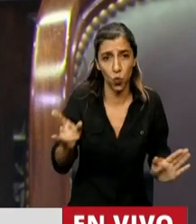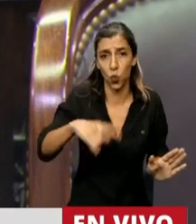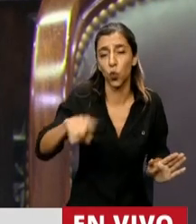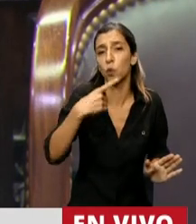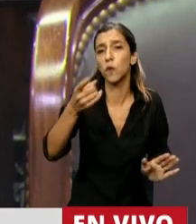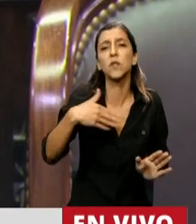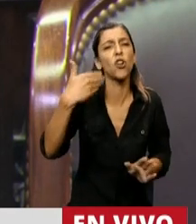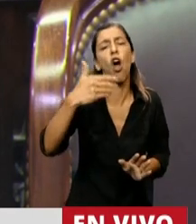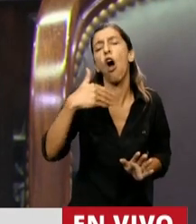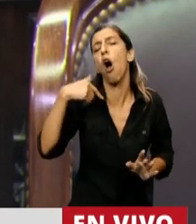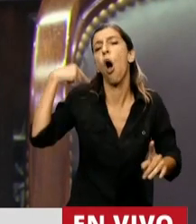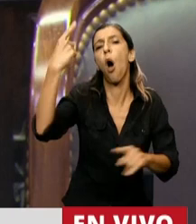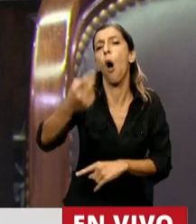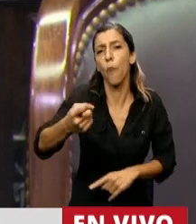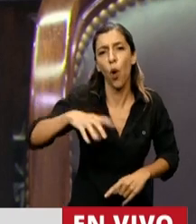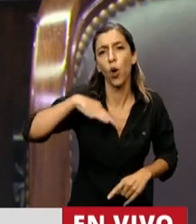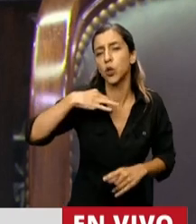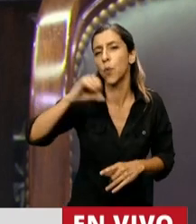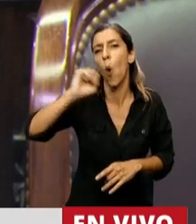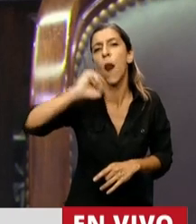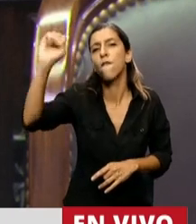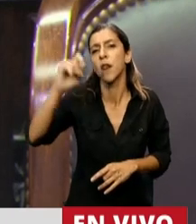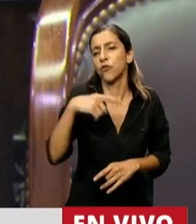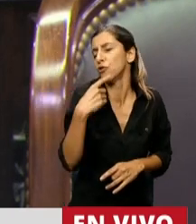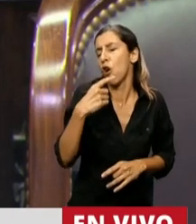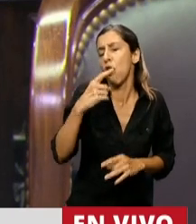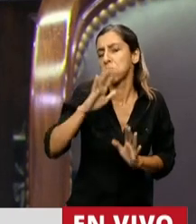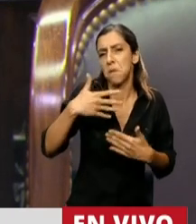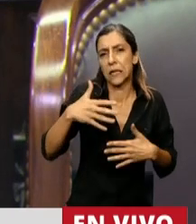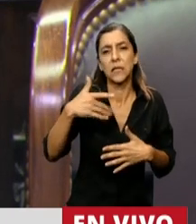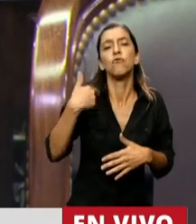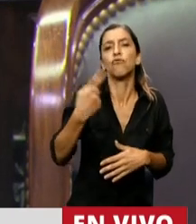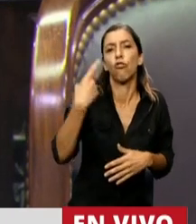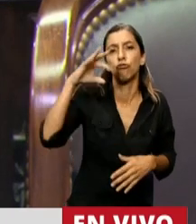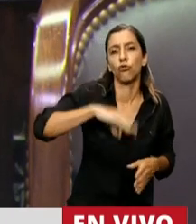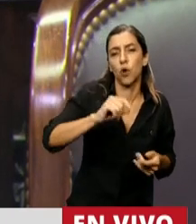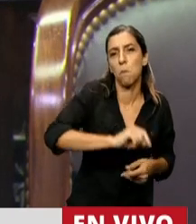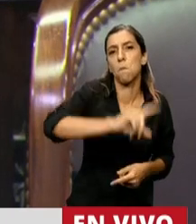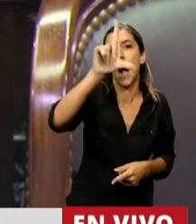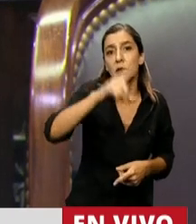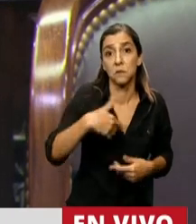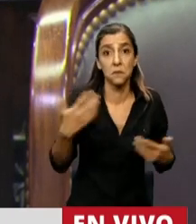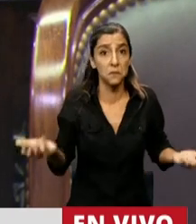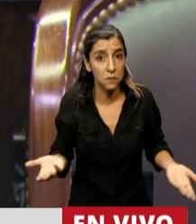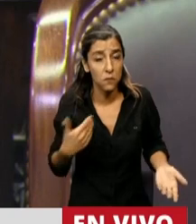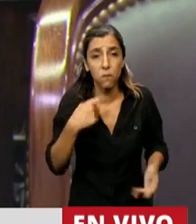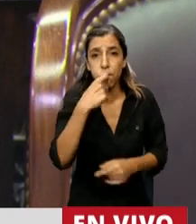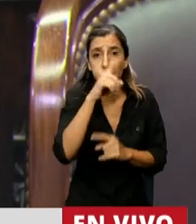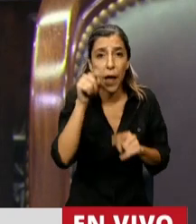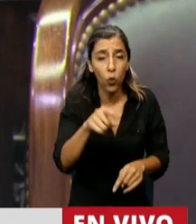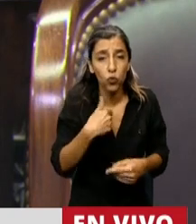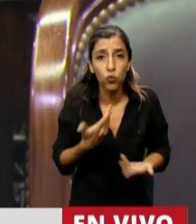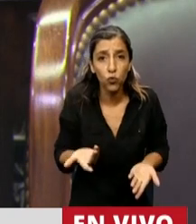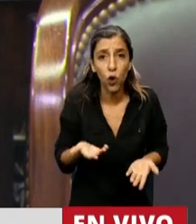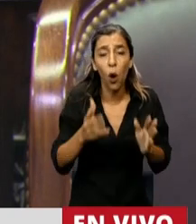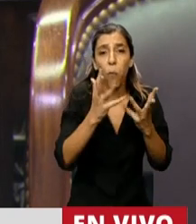la inflación en el año 2021. Entonces, les pregunto, ¿por qué no colocar una cláusula que garantice esto si están